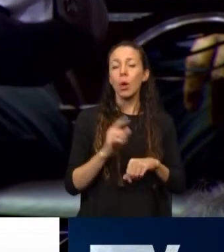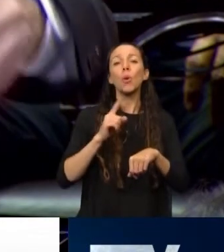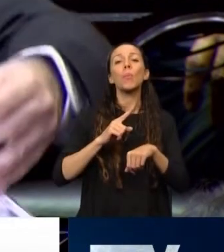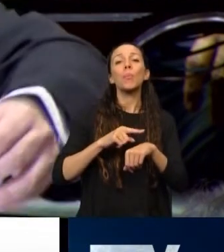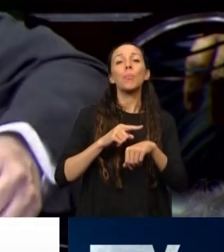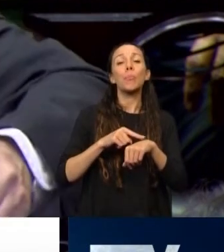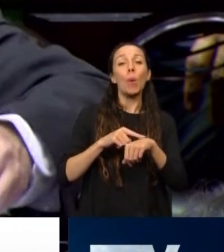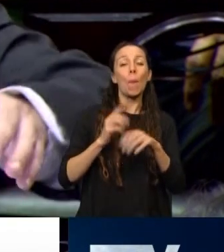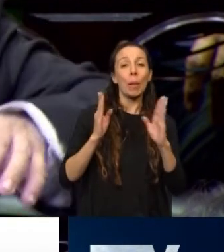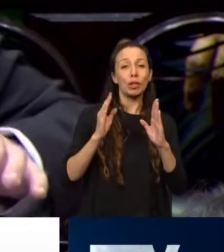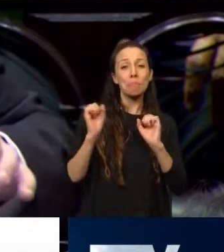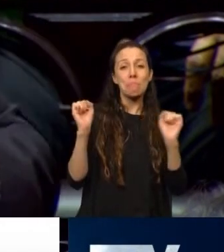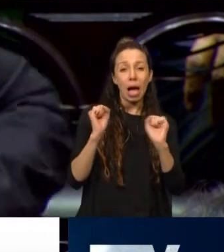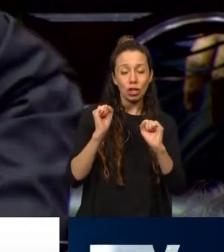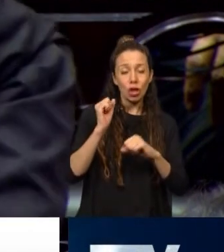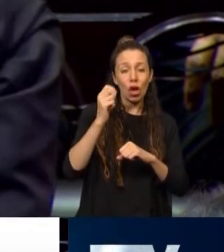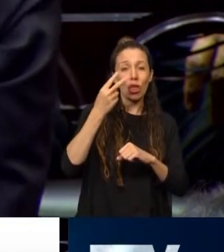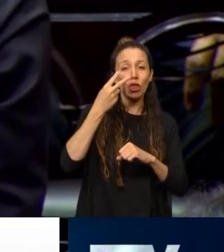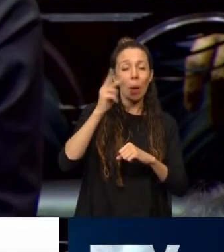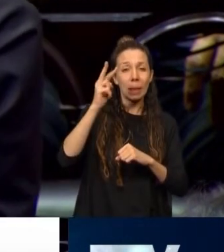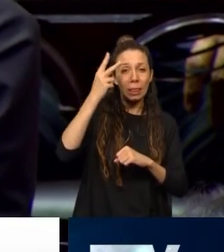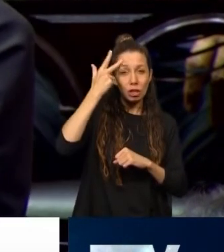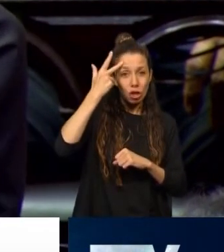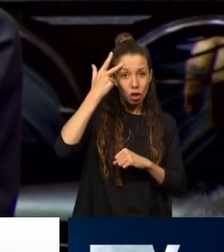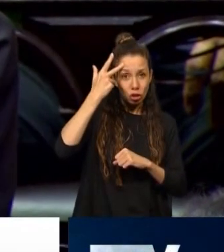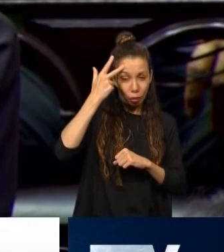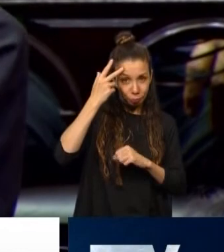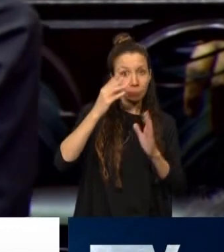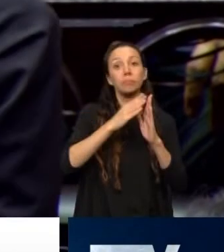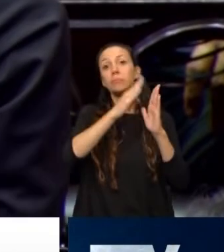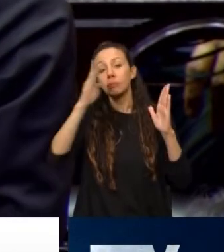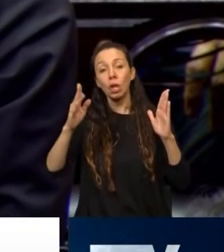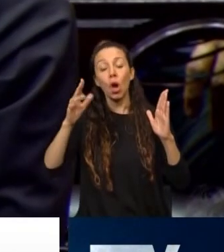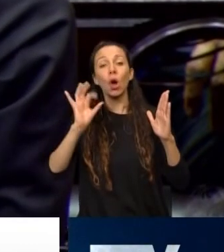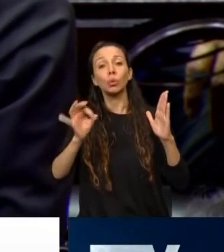del 2018 y octubre de ese mismo año,